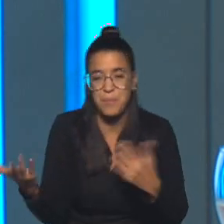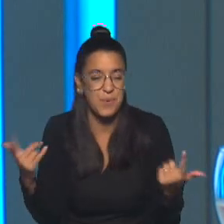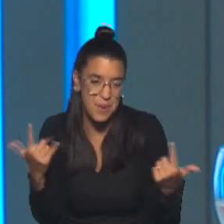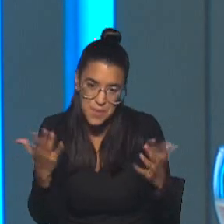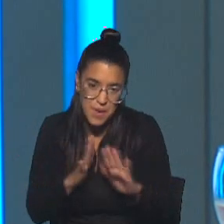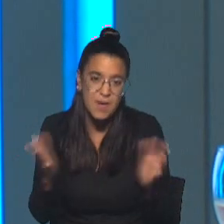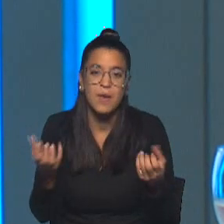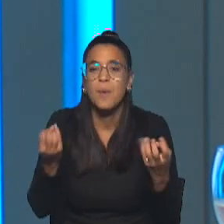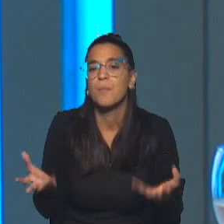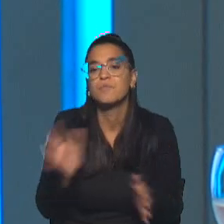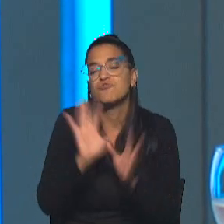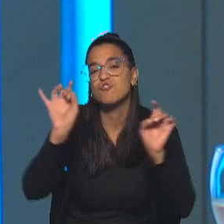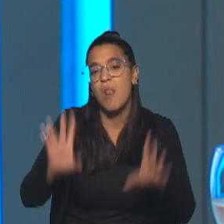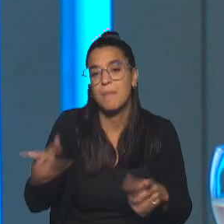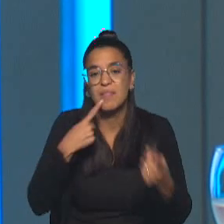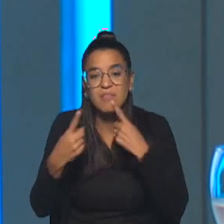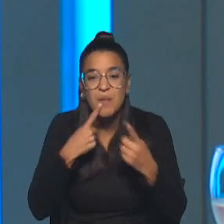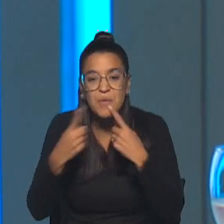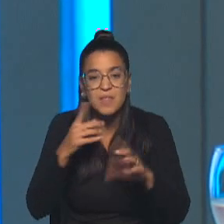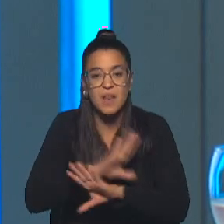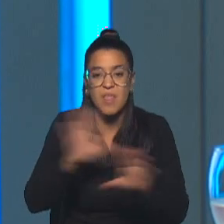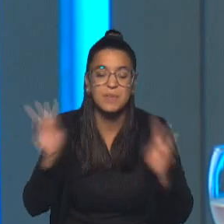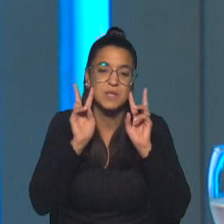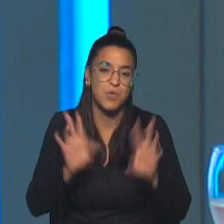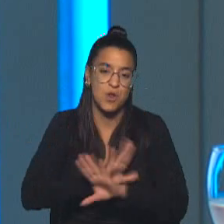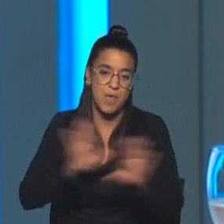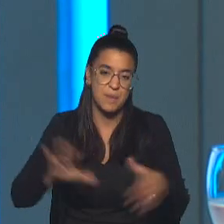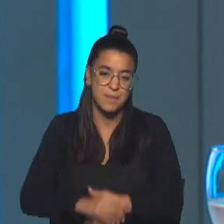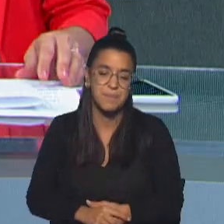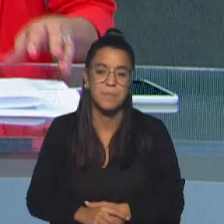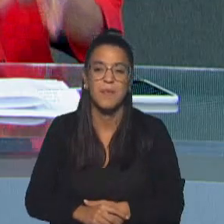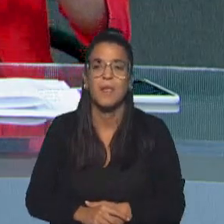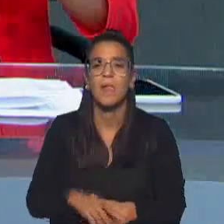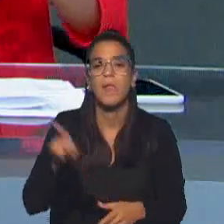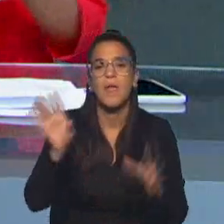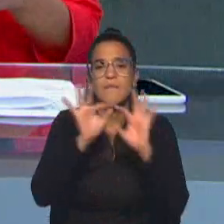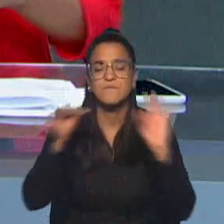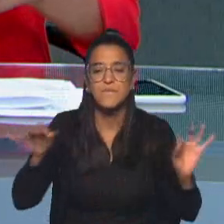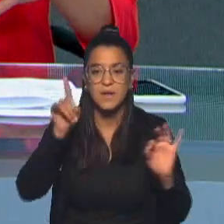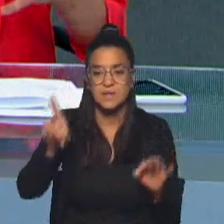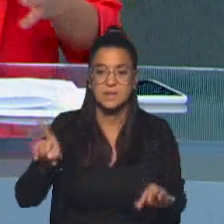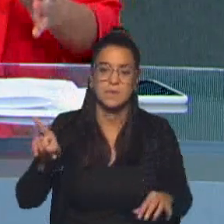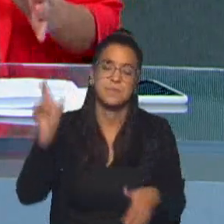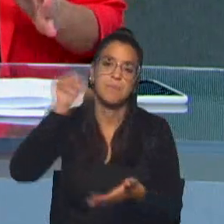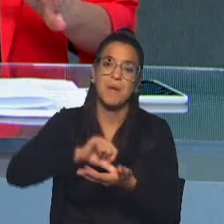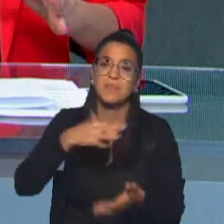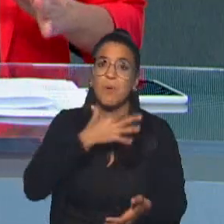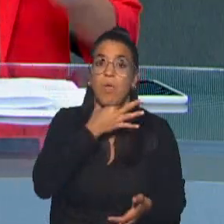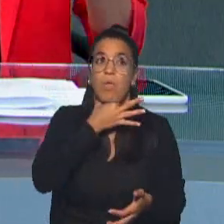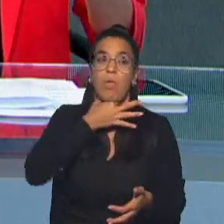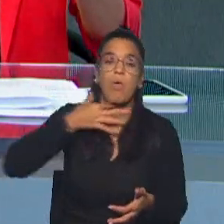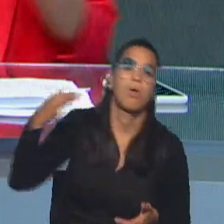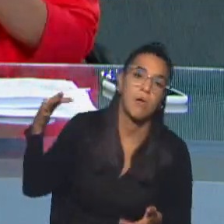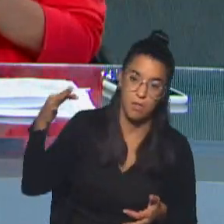él por fuera de lo que fue la entrevista. Si lo que pasó es lo que se vio. Lo que se vio, perfecto. A ver, una de las frases, el país se sacó la soga del cuello